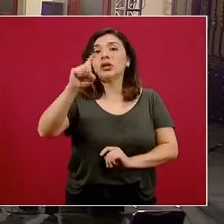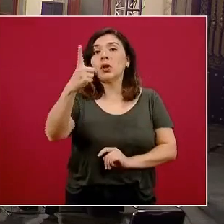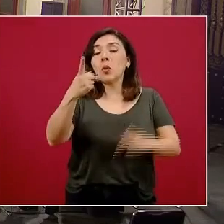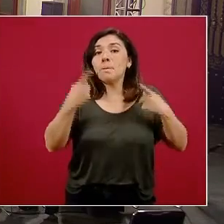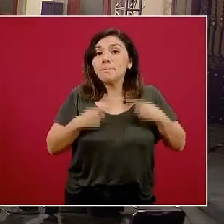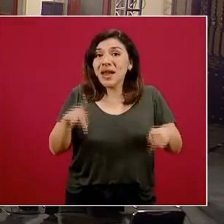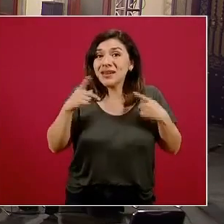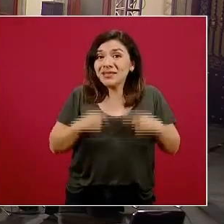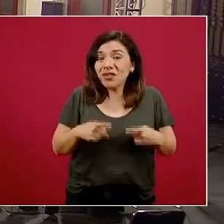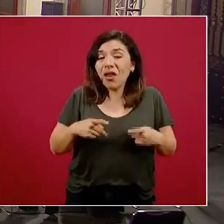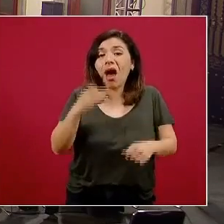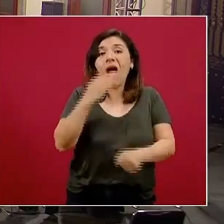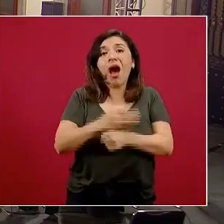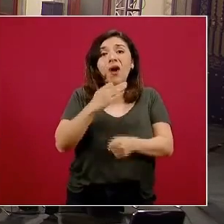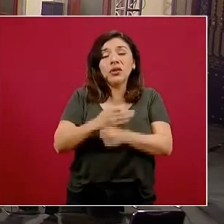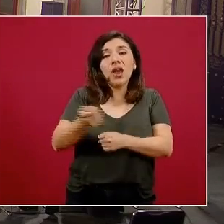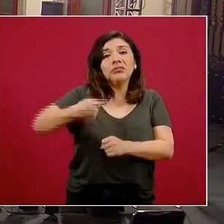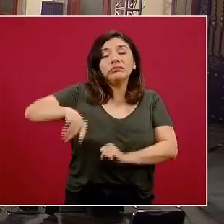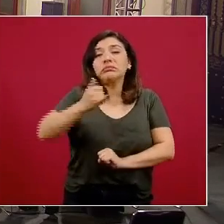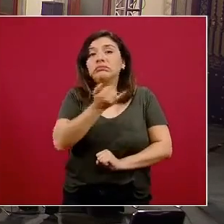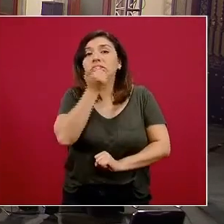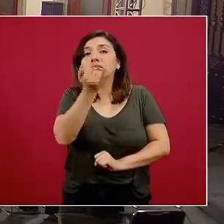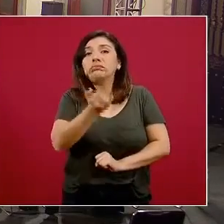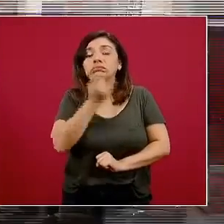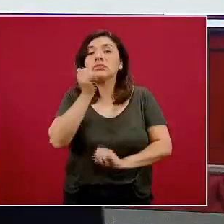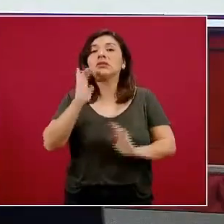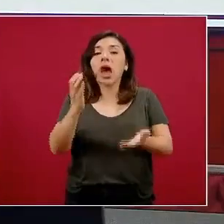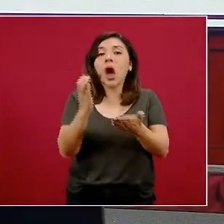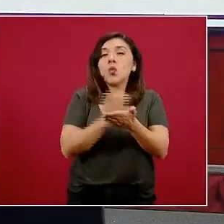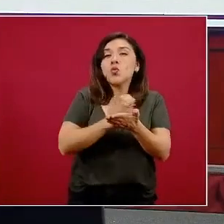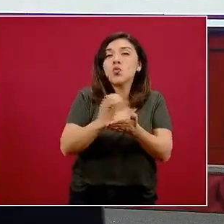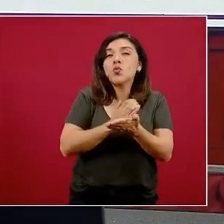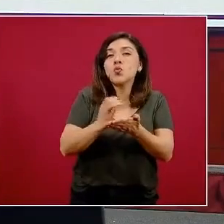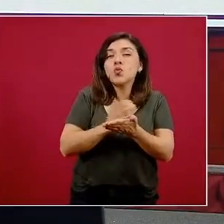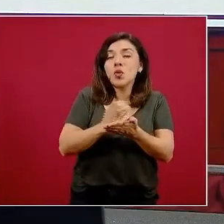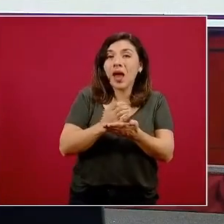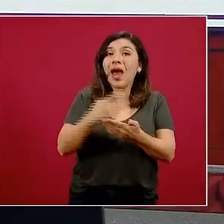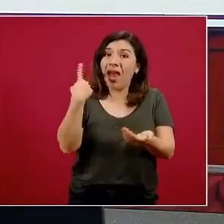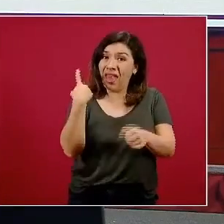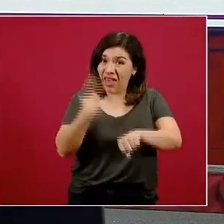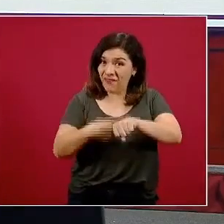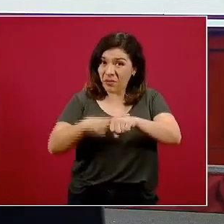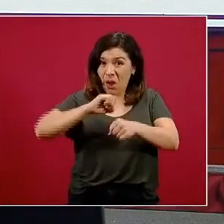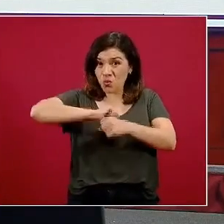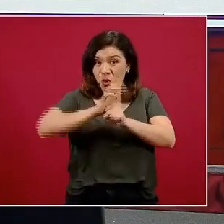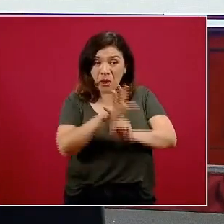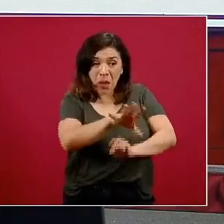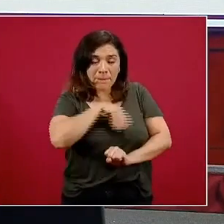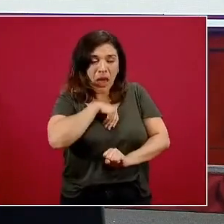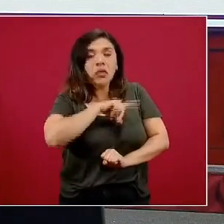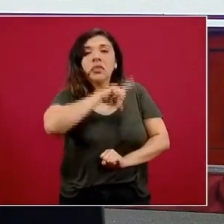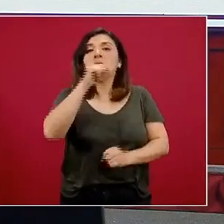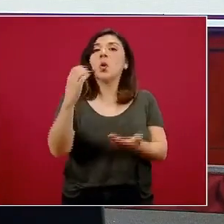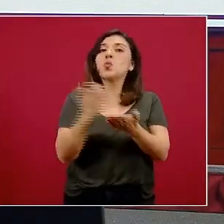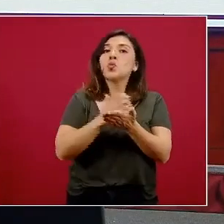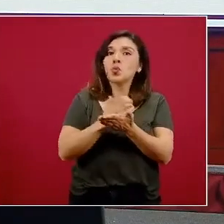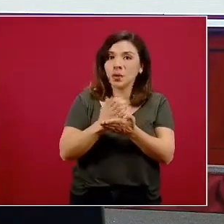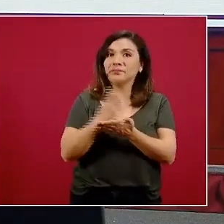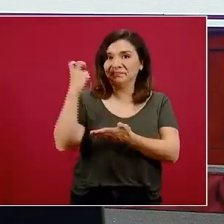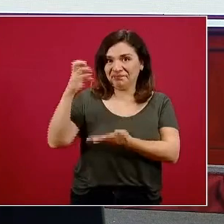523,831, las que hasta el momento se estima también ya se han recuperado de la enfermedad de